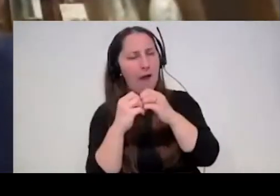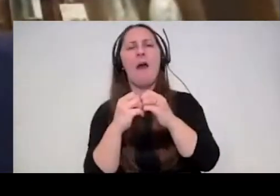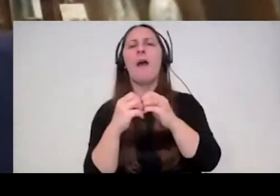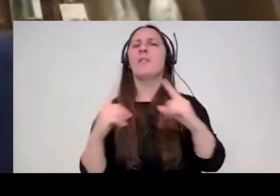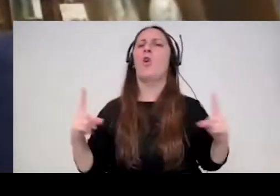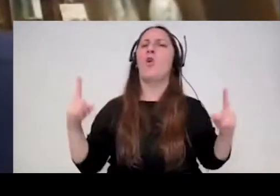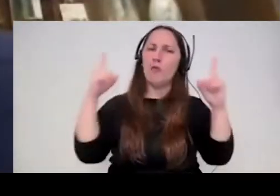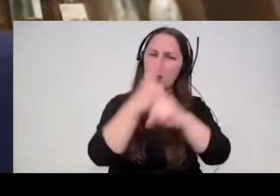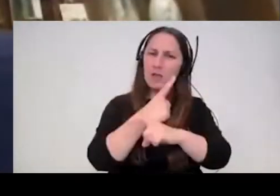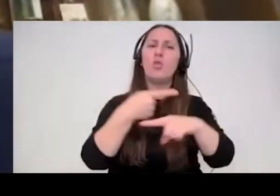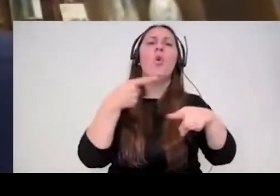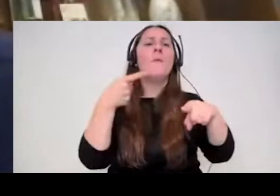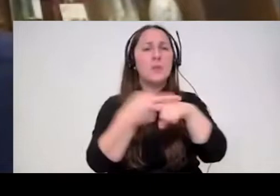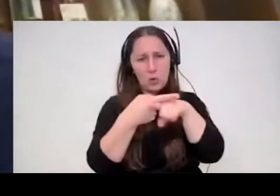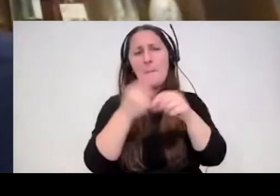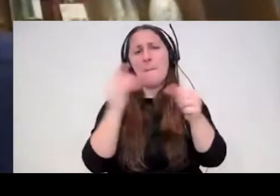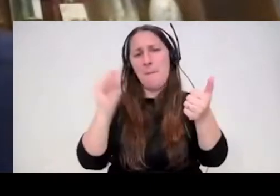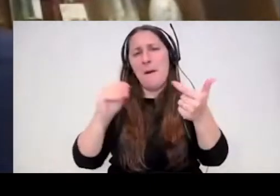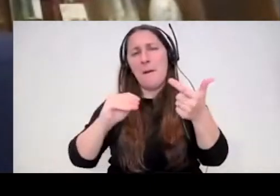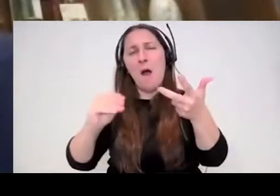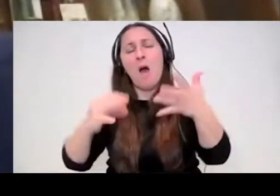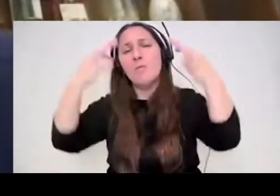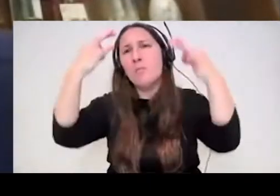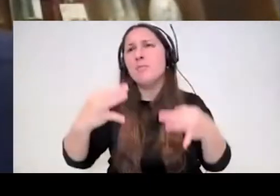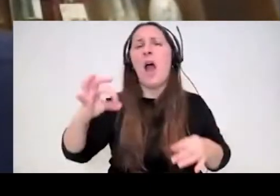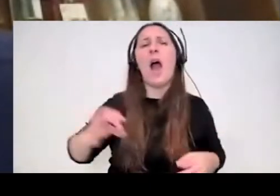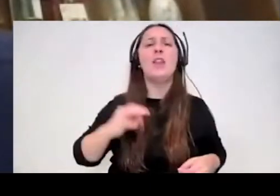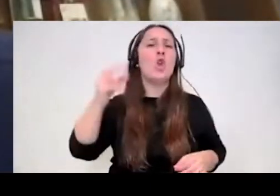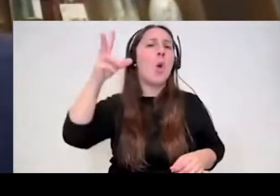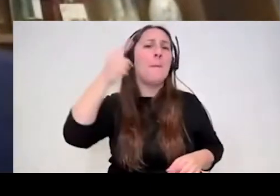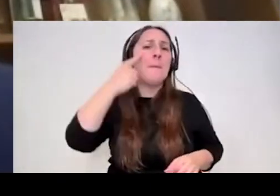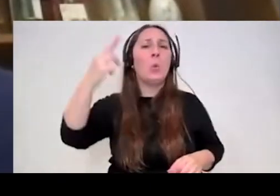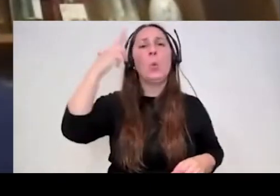y demás yerbas, recién se da en el año 88. ¿Sí?